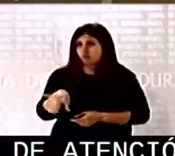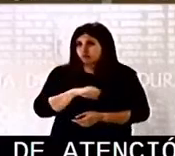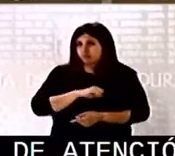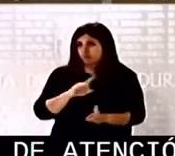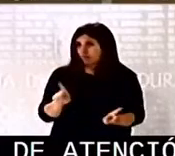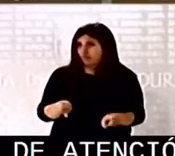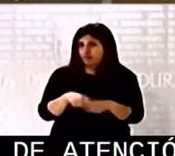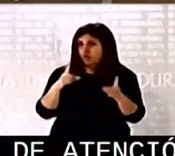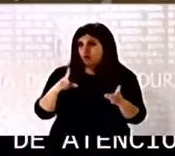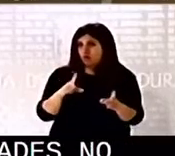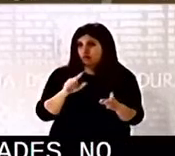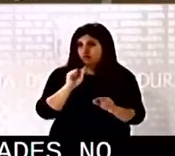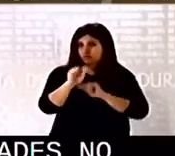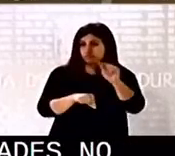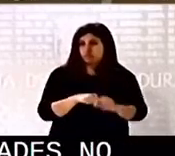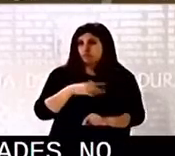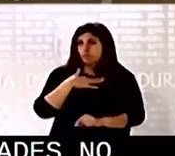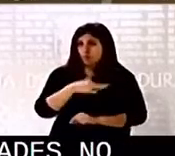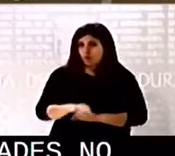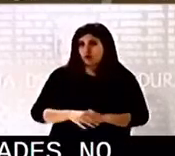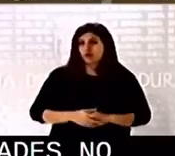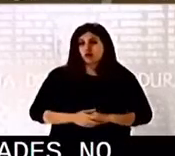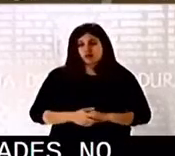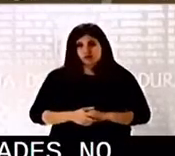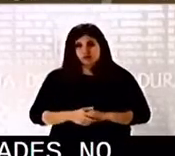No entiende de edades.